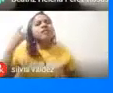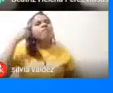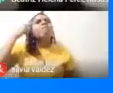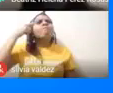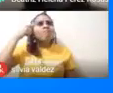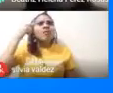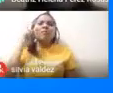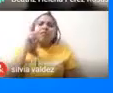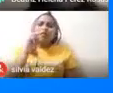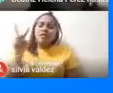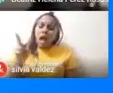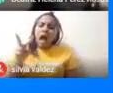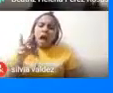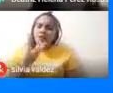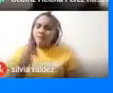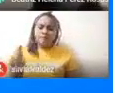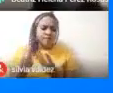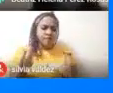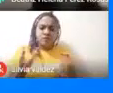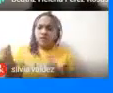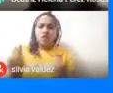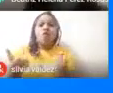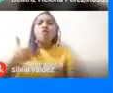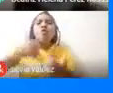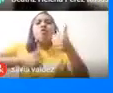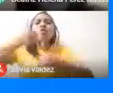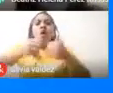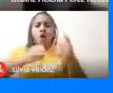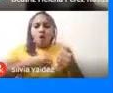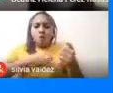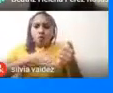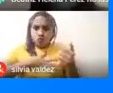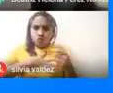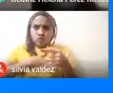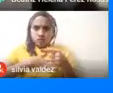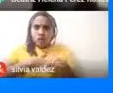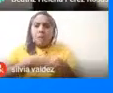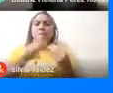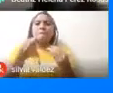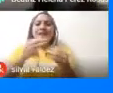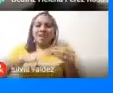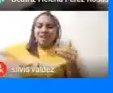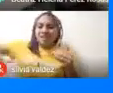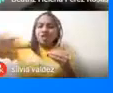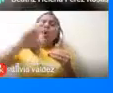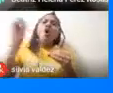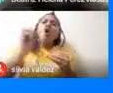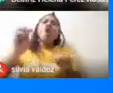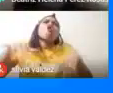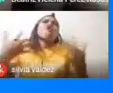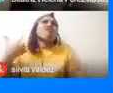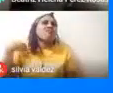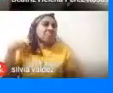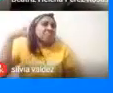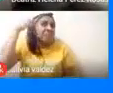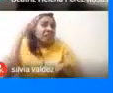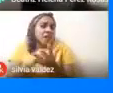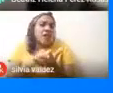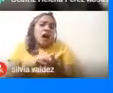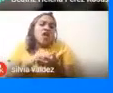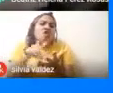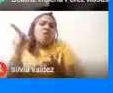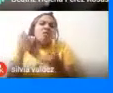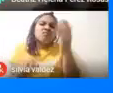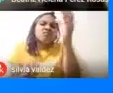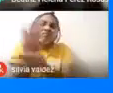a mirar y a segmentar cuáles son esas oportunidades para ese territorio o cómo creo oportunidades,